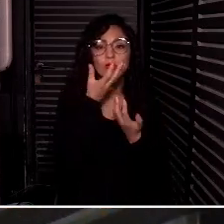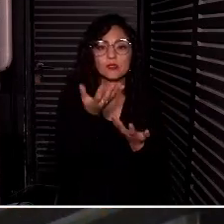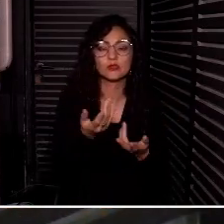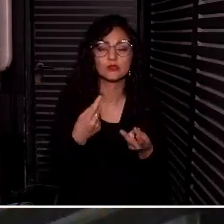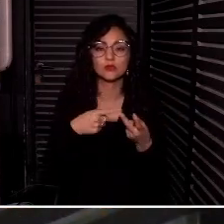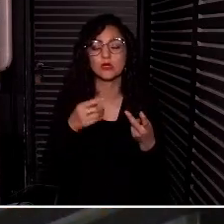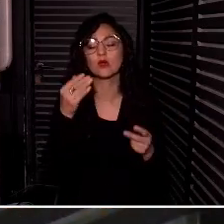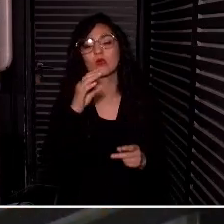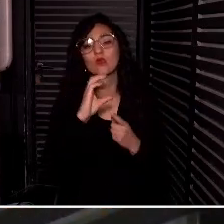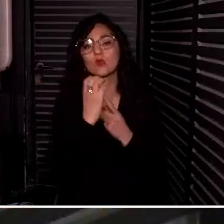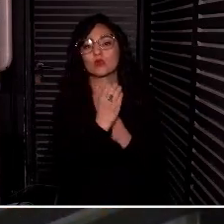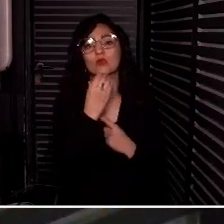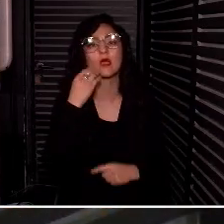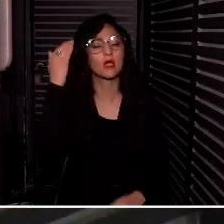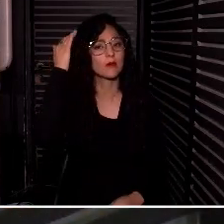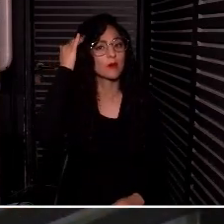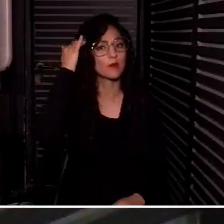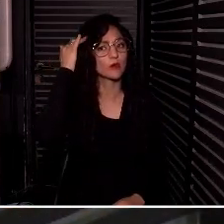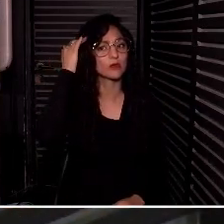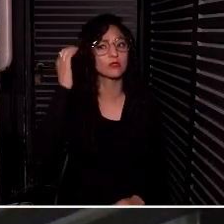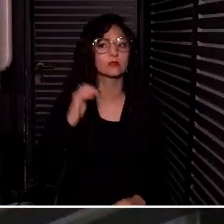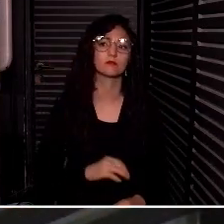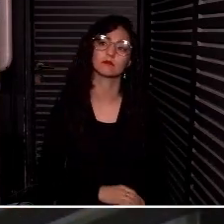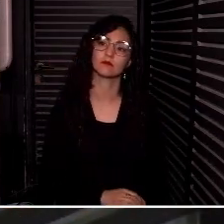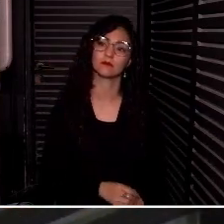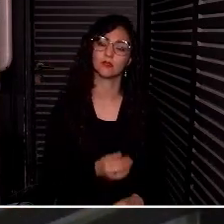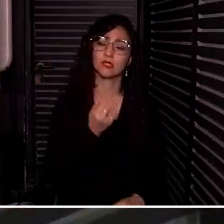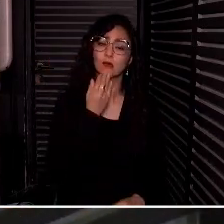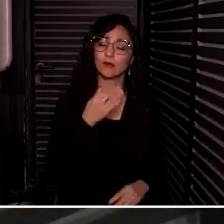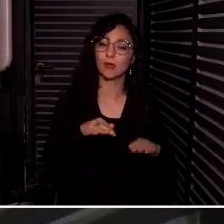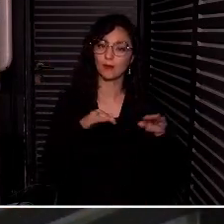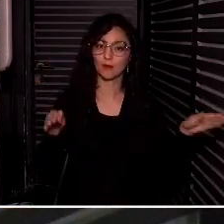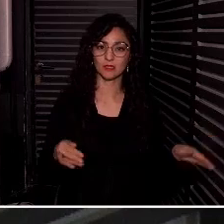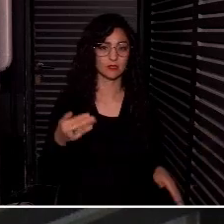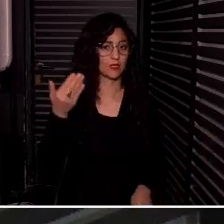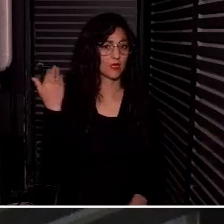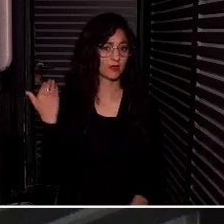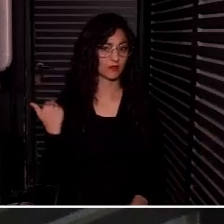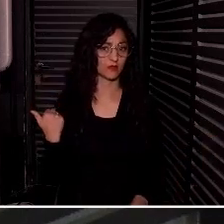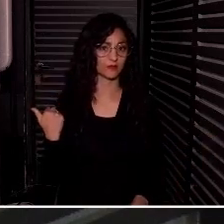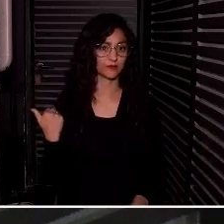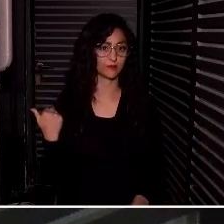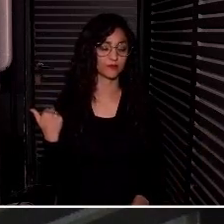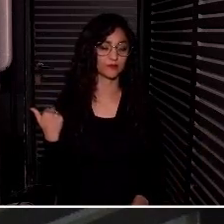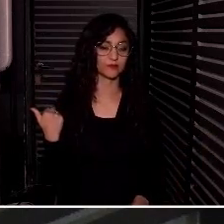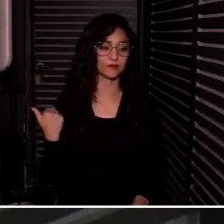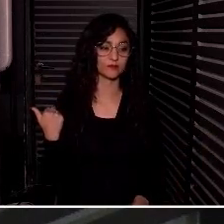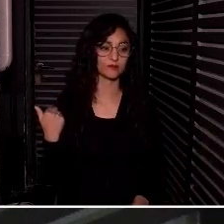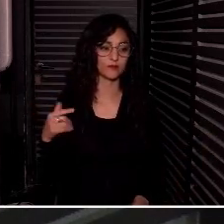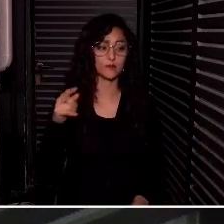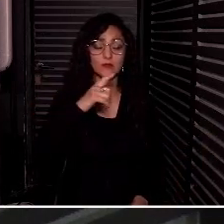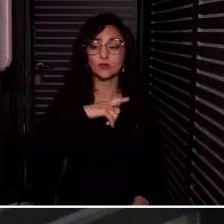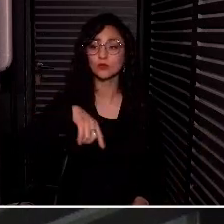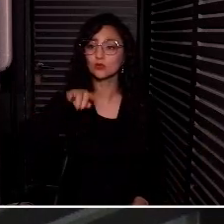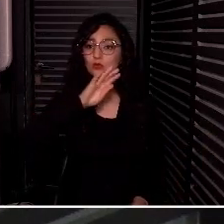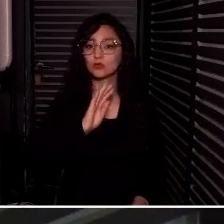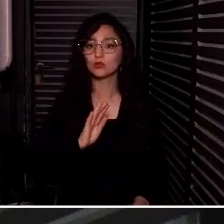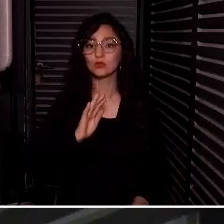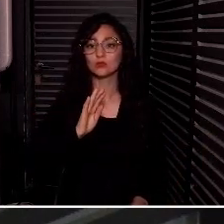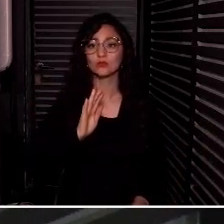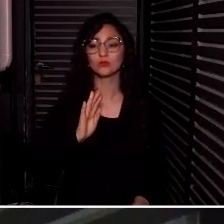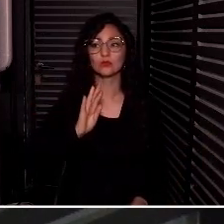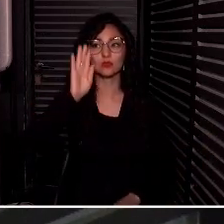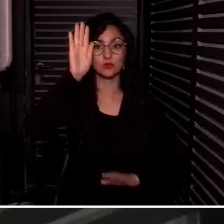y memorias al igual que en las mesas anteriores vamos a a levantar las preguntas